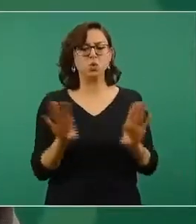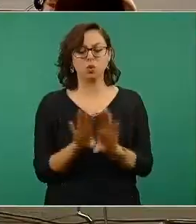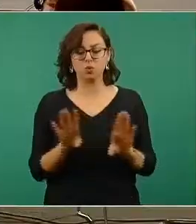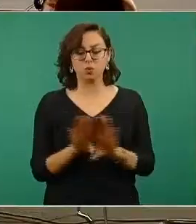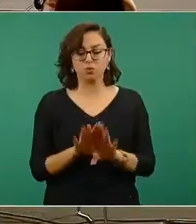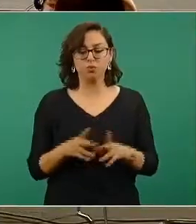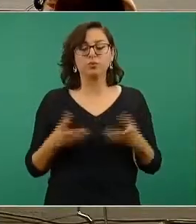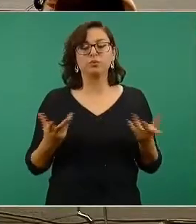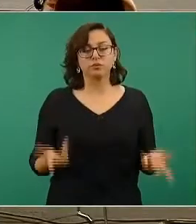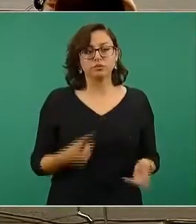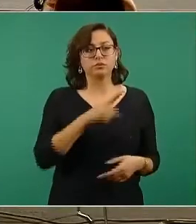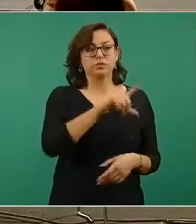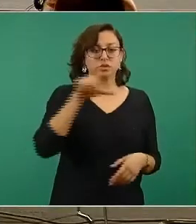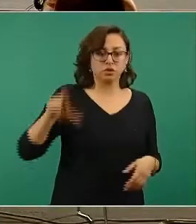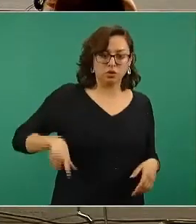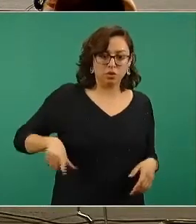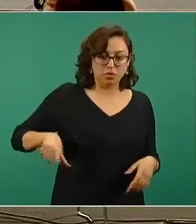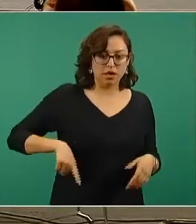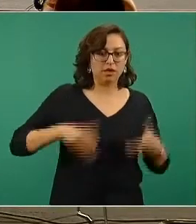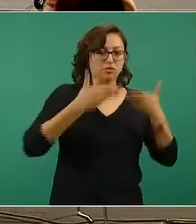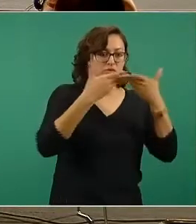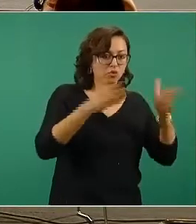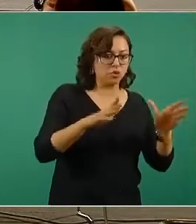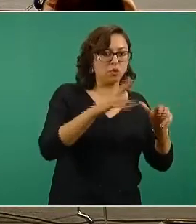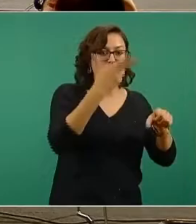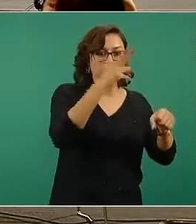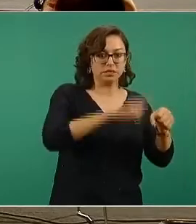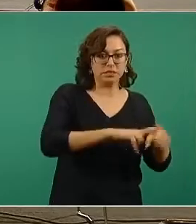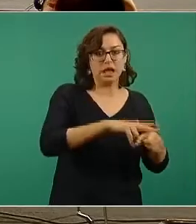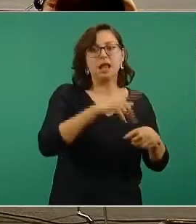las instituciones públicas y privadas, tenemos un censo